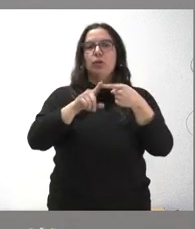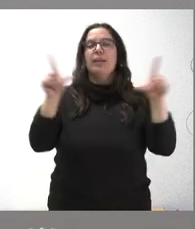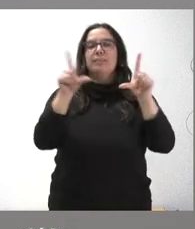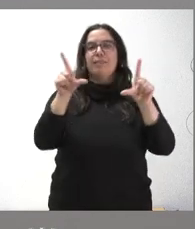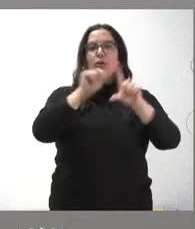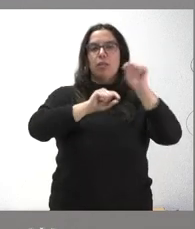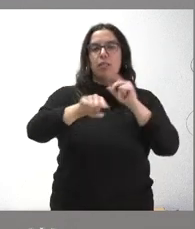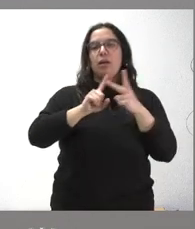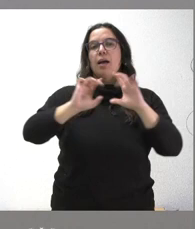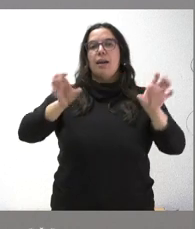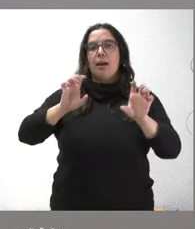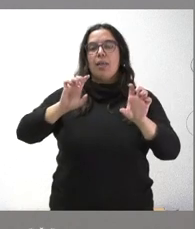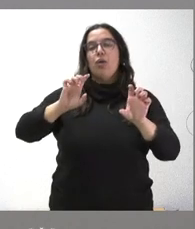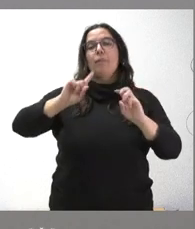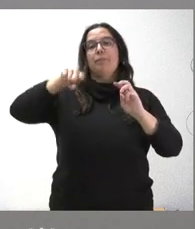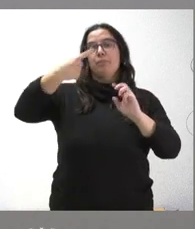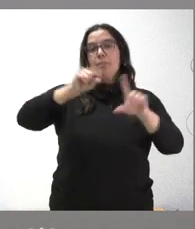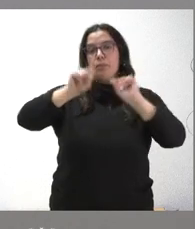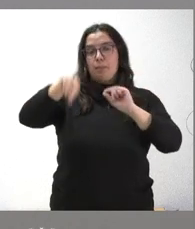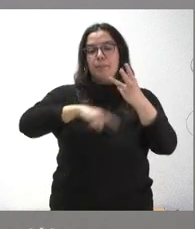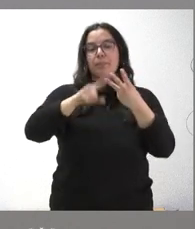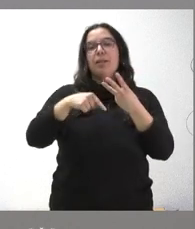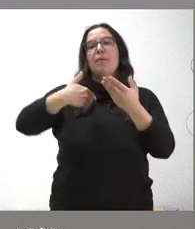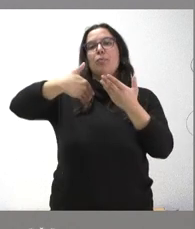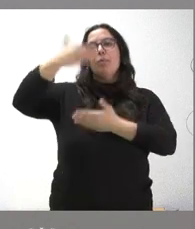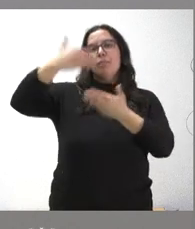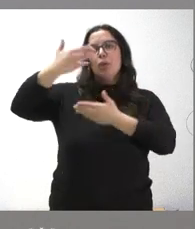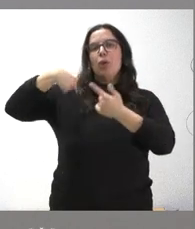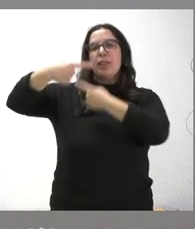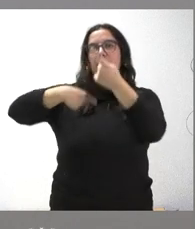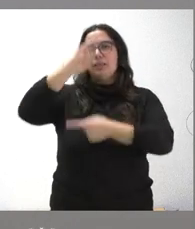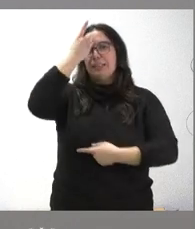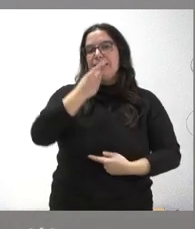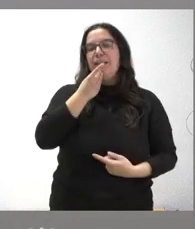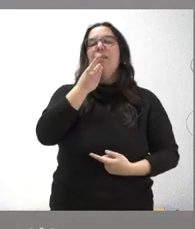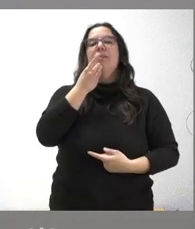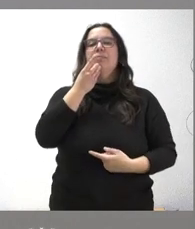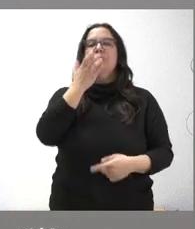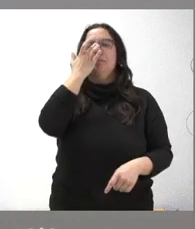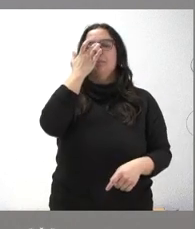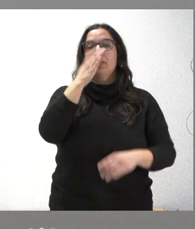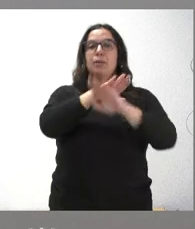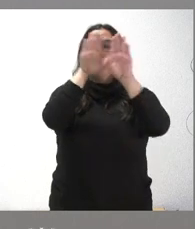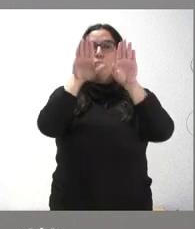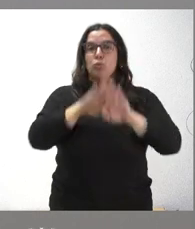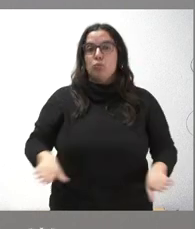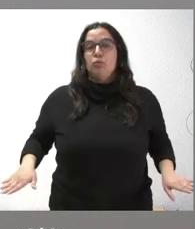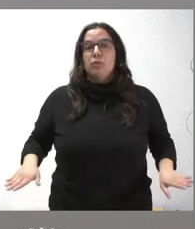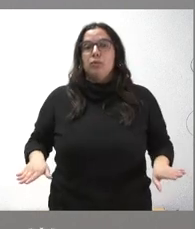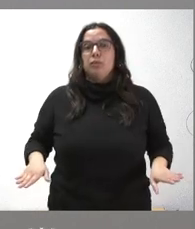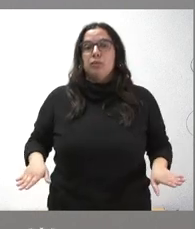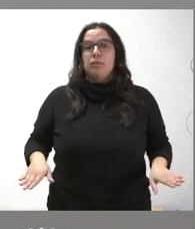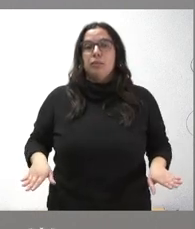carta la radio podcast y el Diario Digital a medida y finalmente